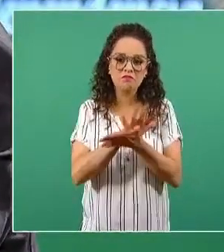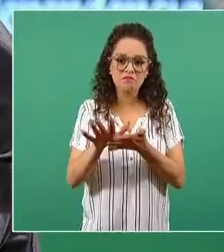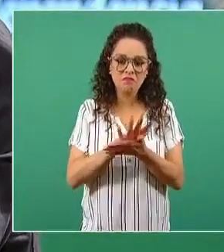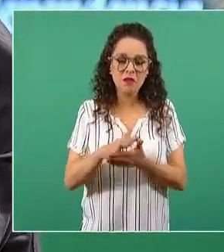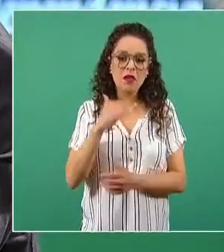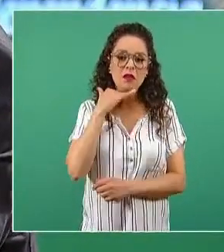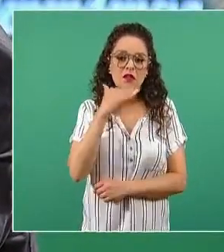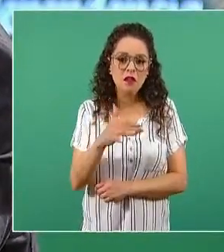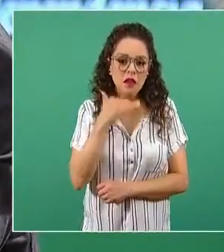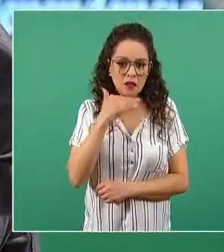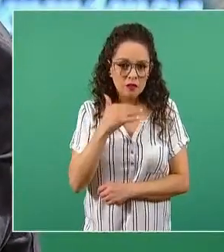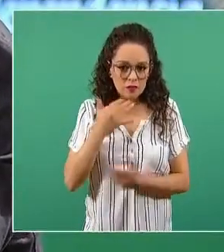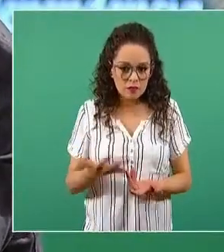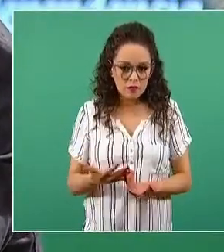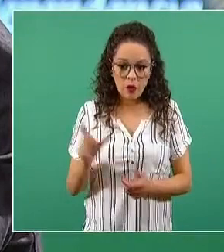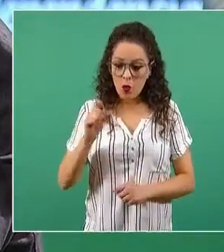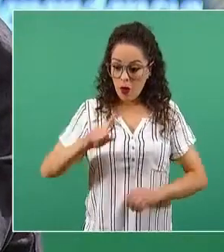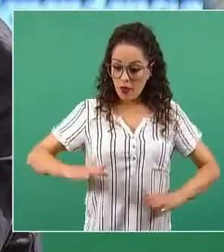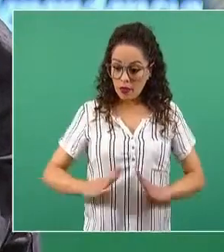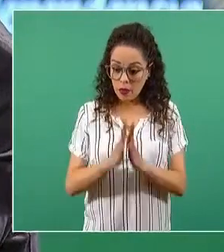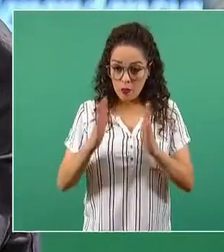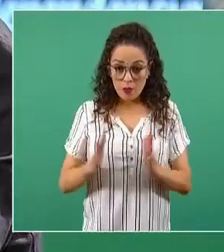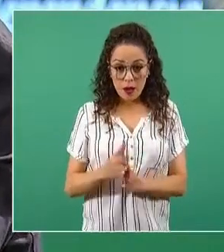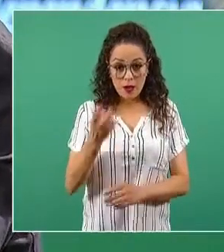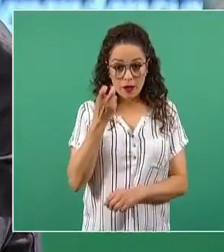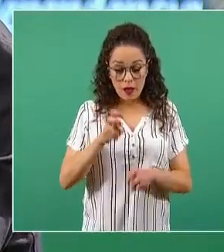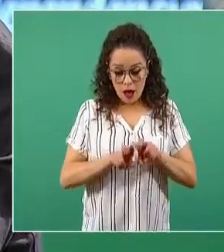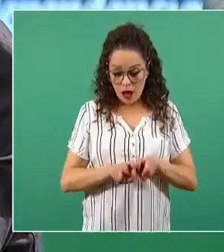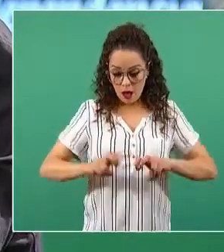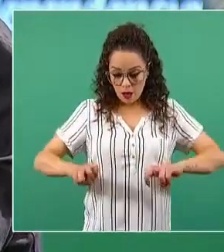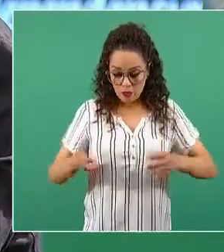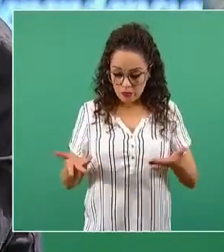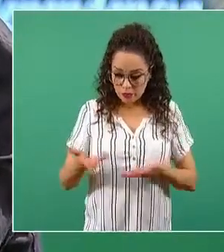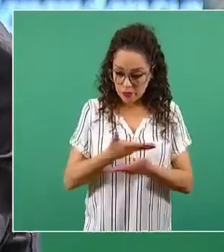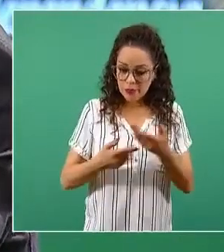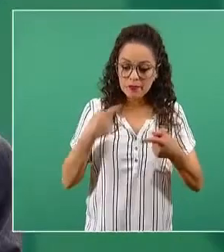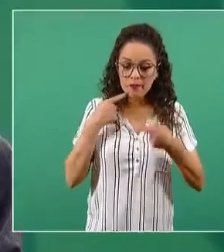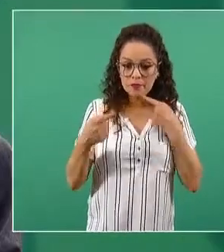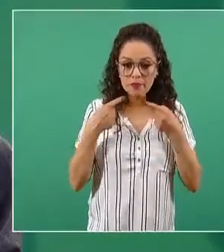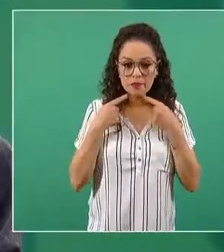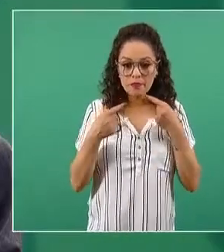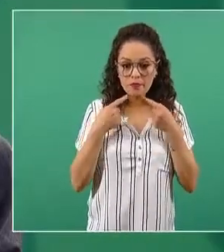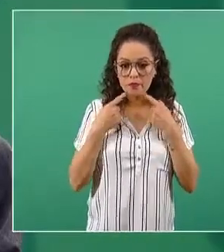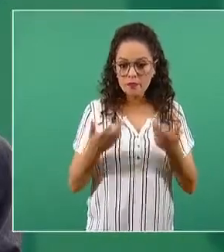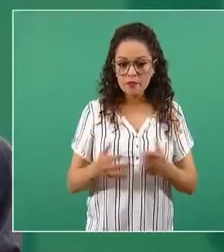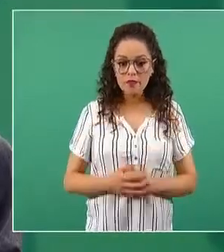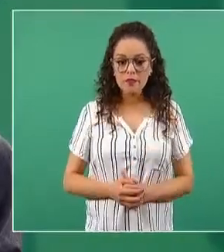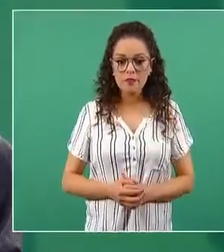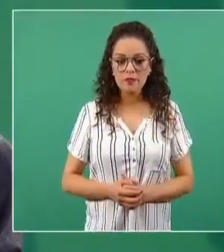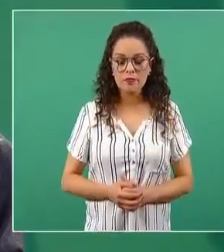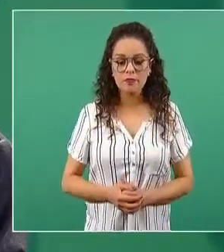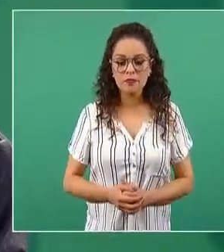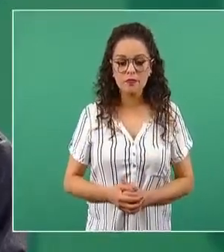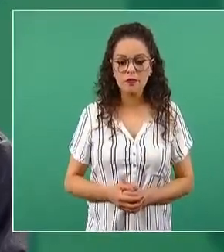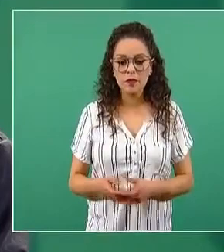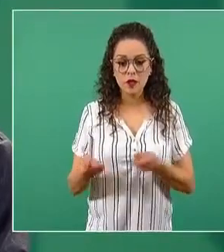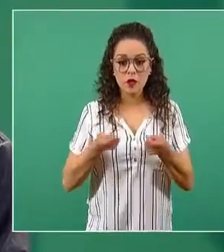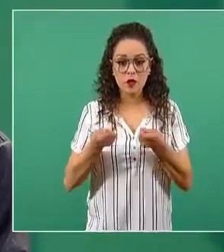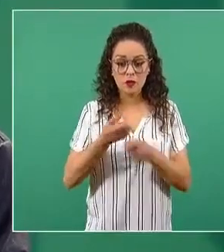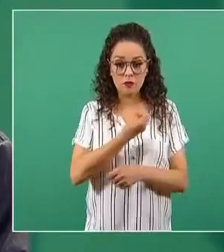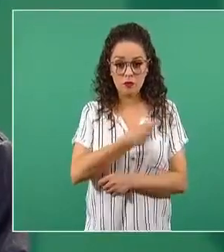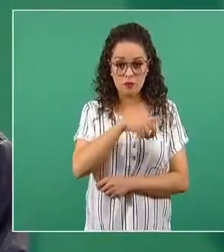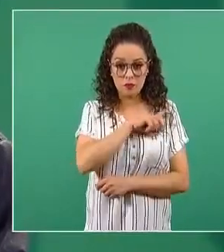que a todos quienes participaran en esa mesa de diálogo nos interesaba tener una agencia de regulación